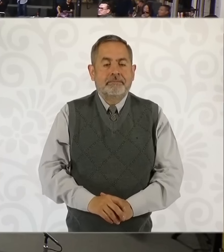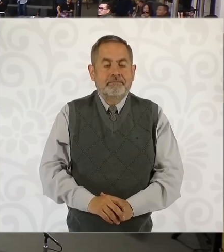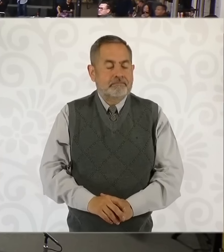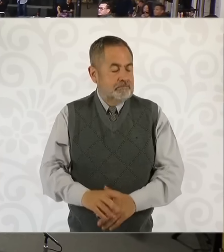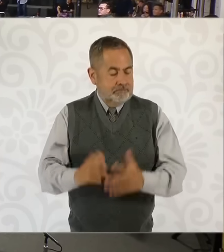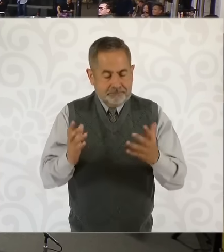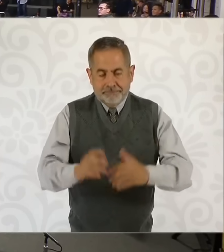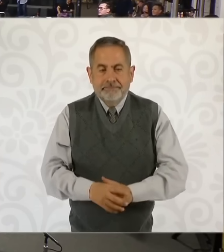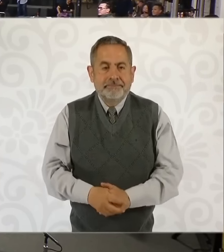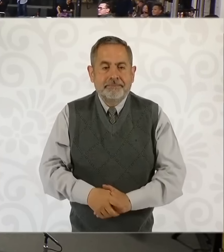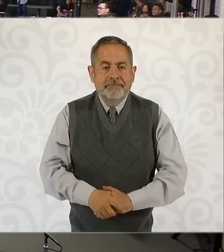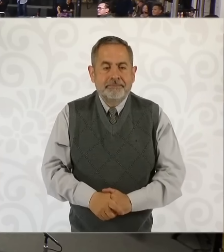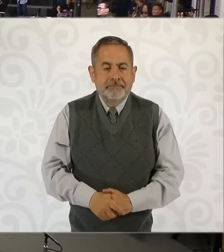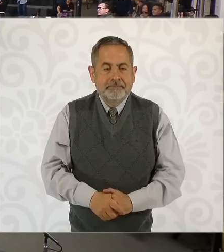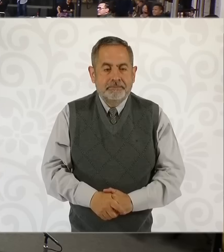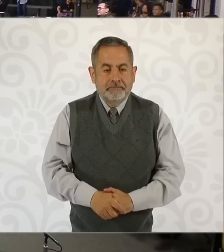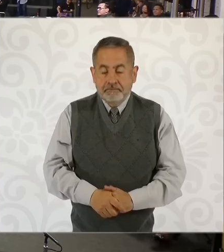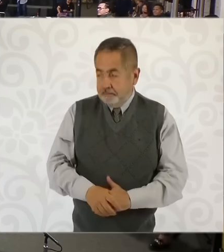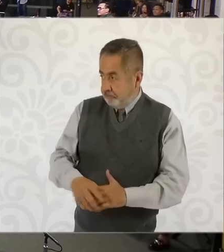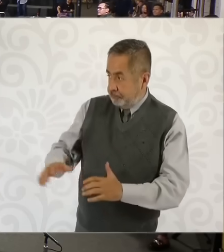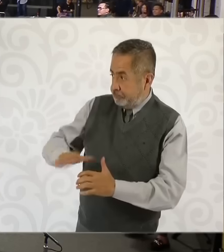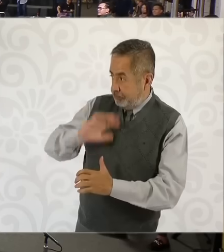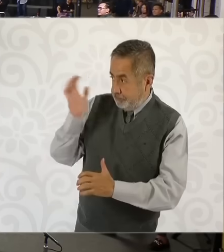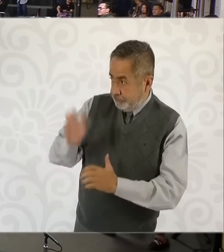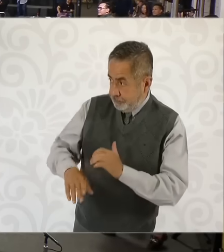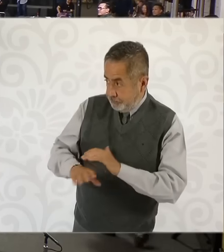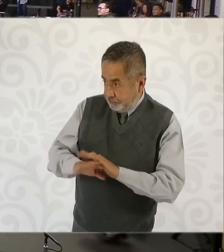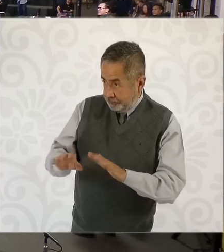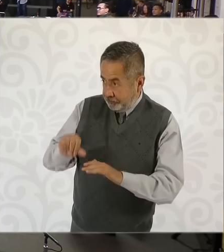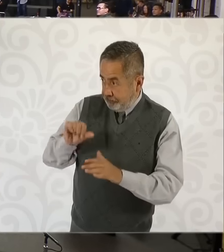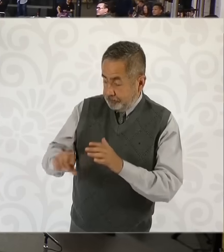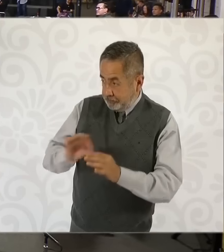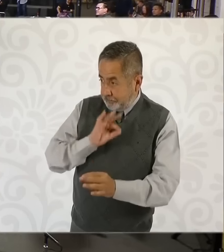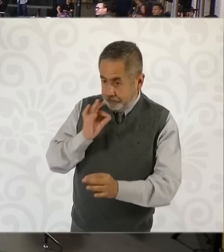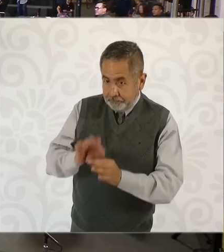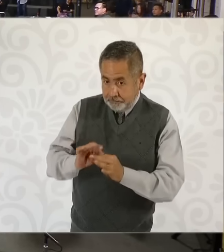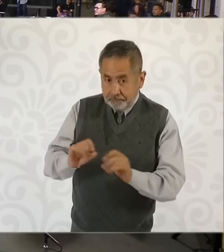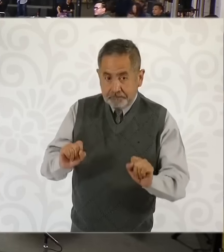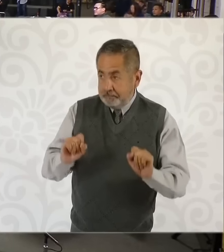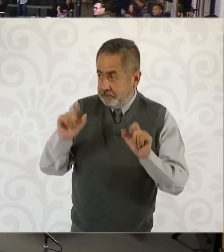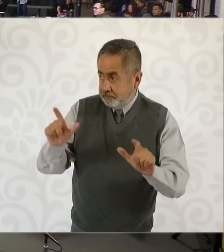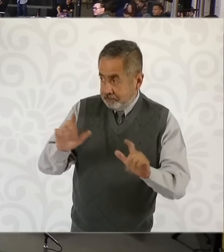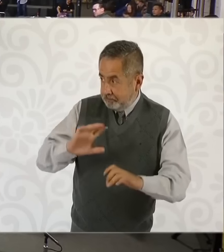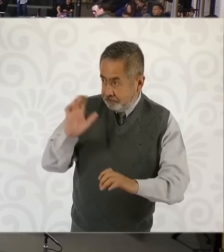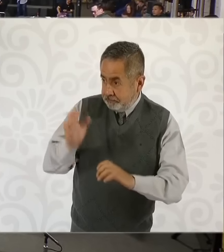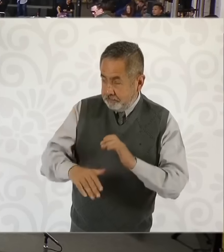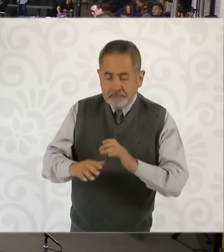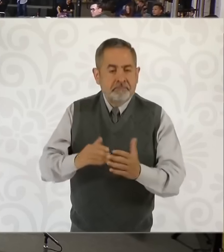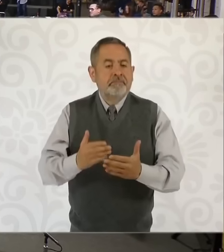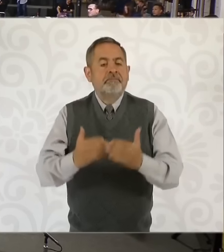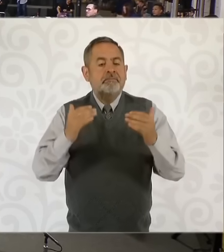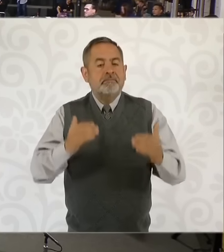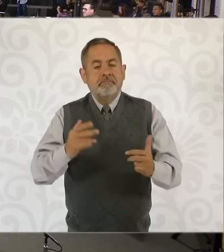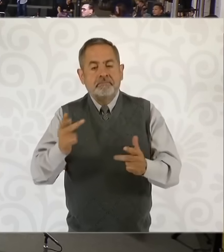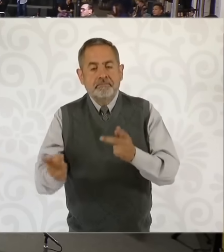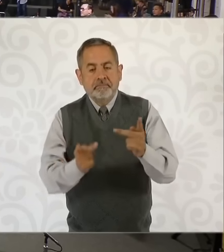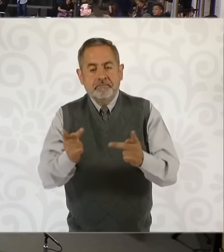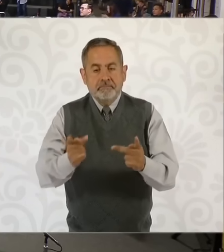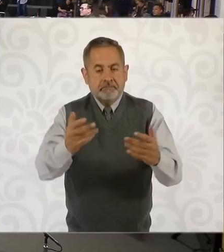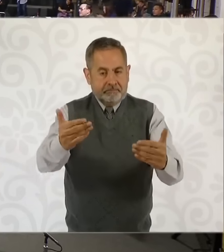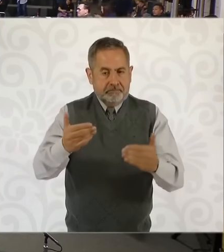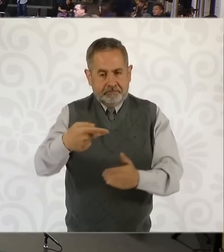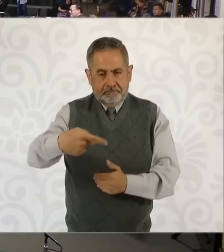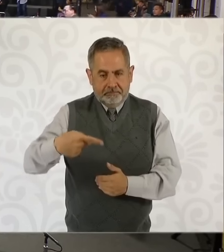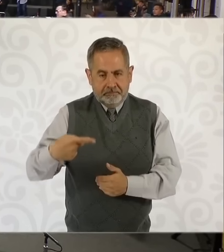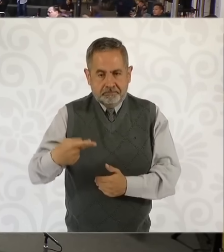Bueno, terminamos por el día de hoy las presentaciones y vamos a las preguntas. A